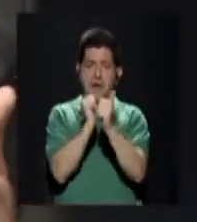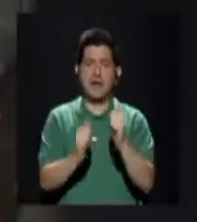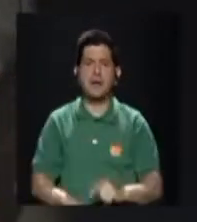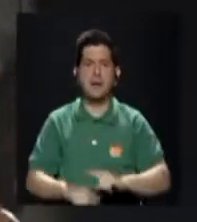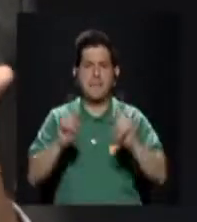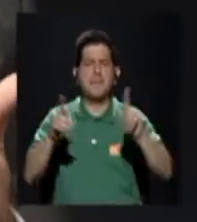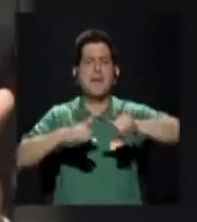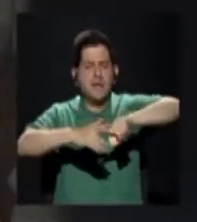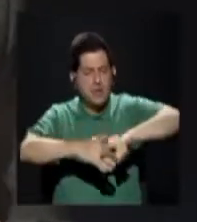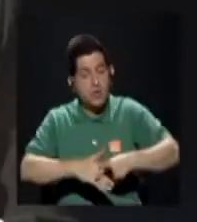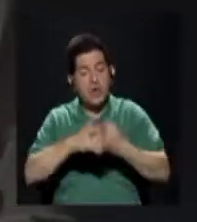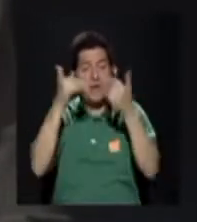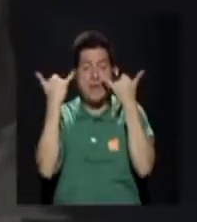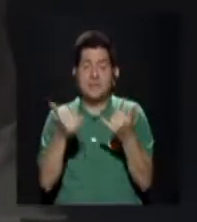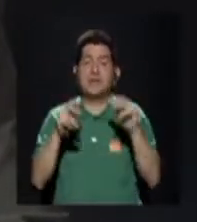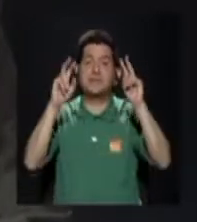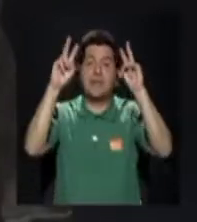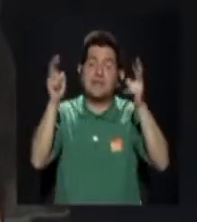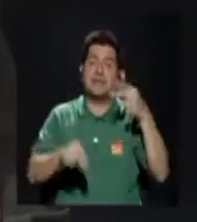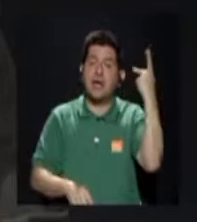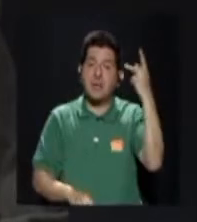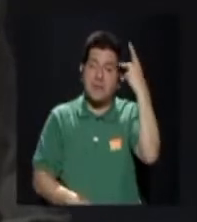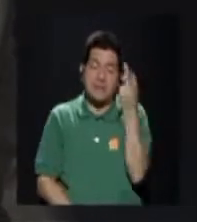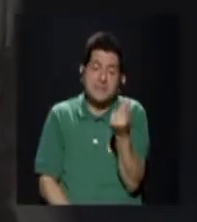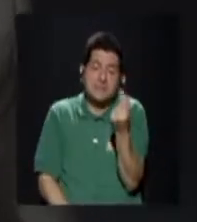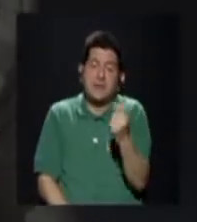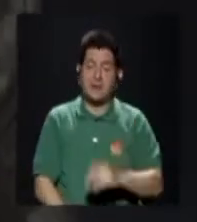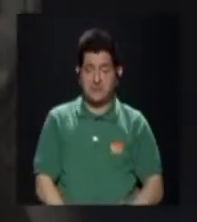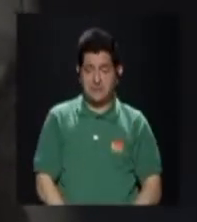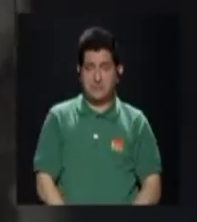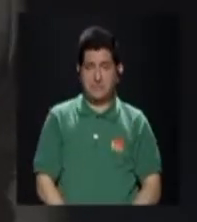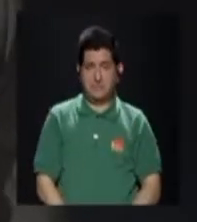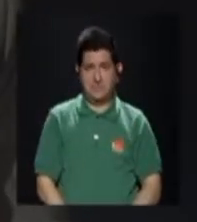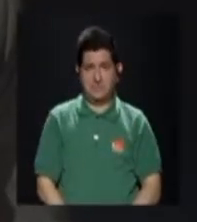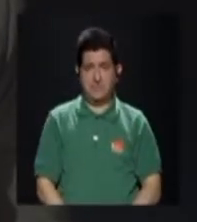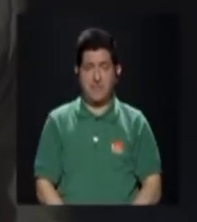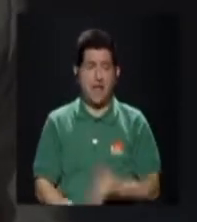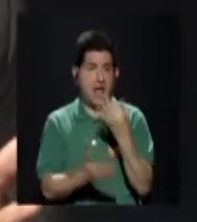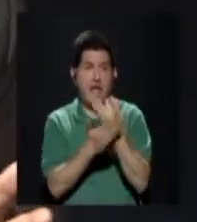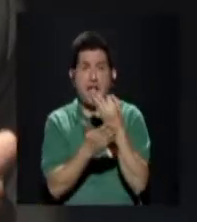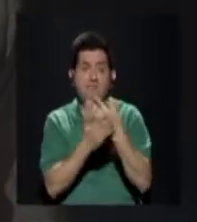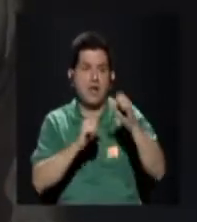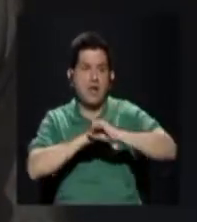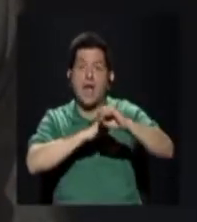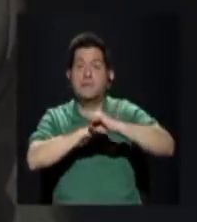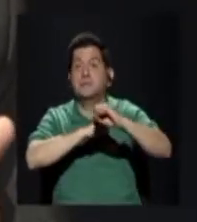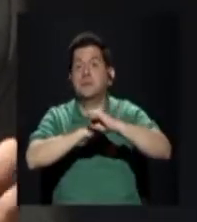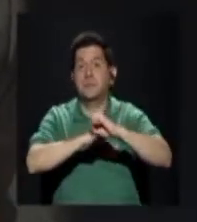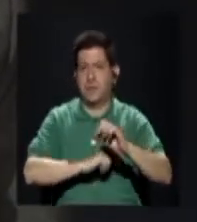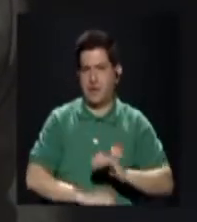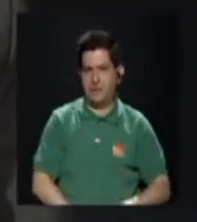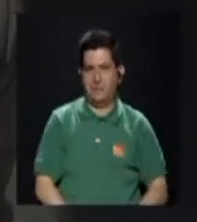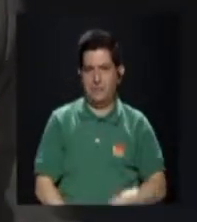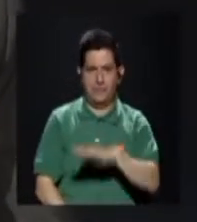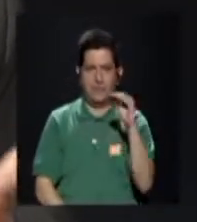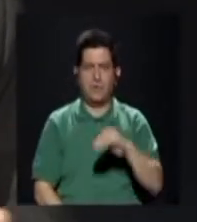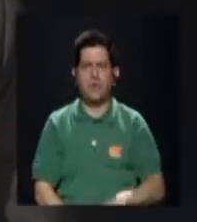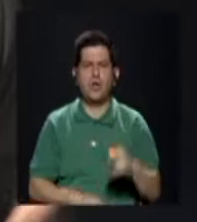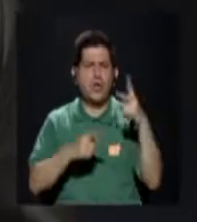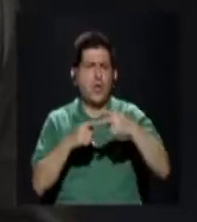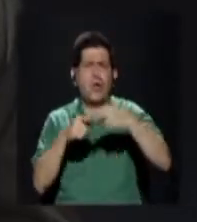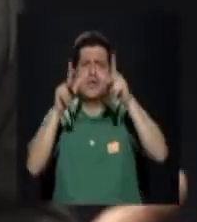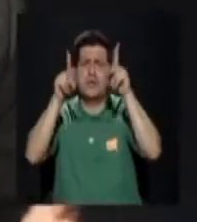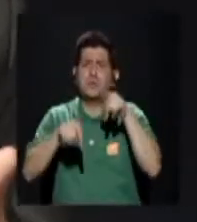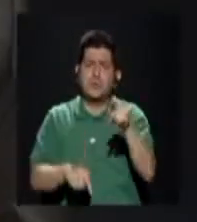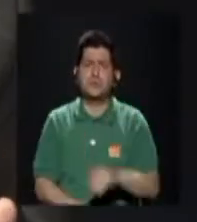es que ahí comienzan ya los temas políticos de los precios. Mire, si es que el financiamiento de la campaña y el despido de tanta gente